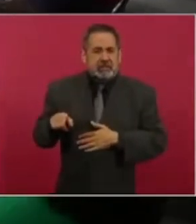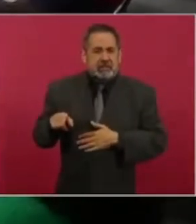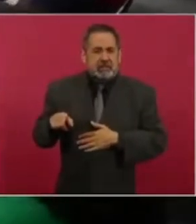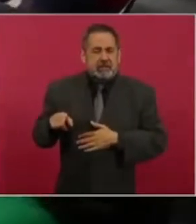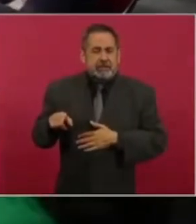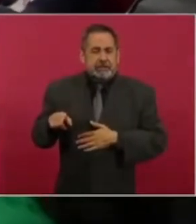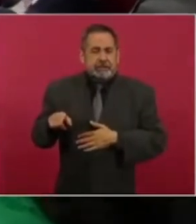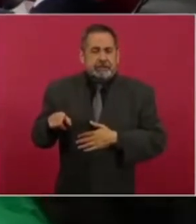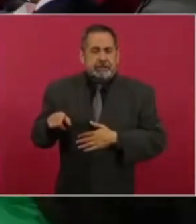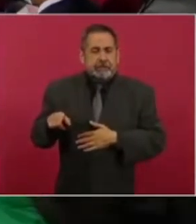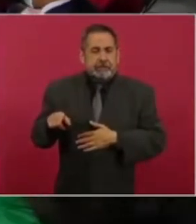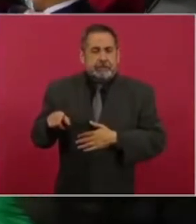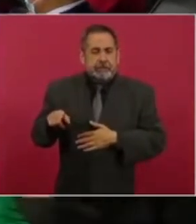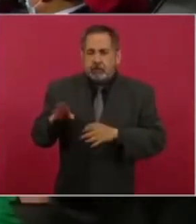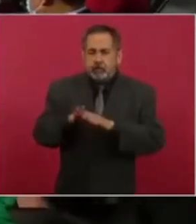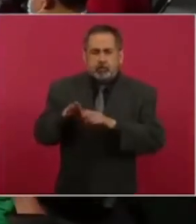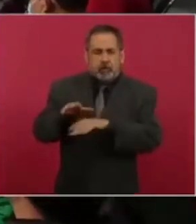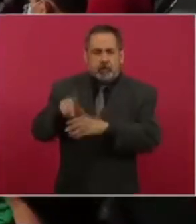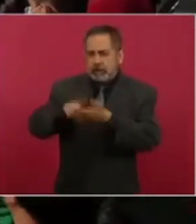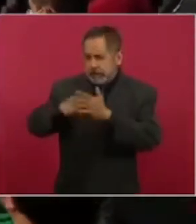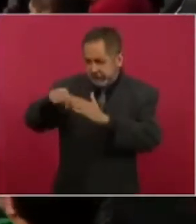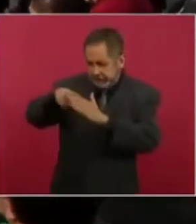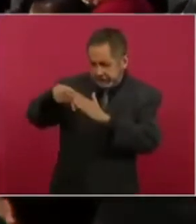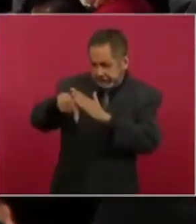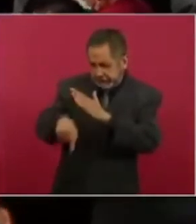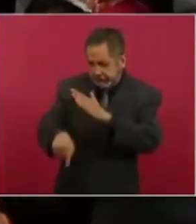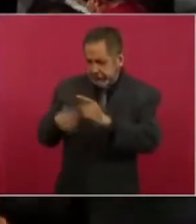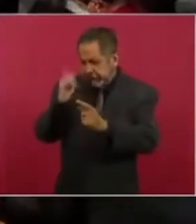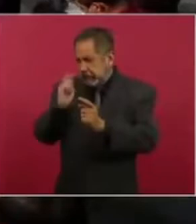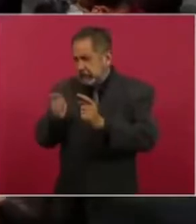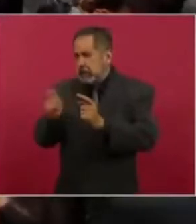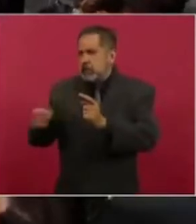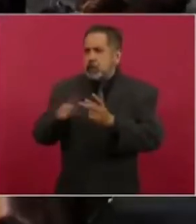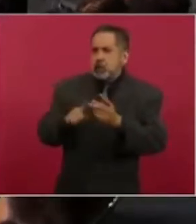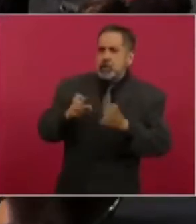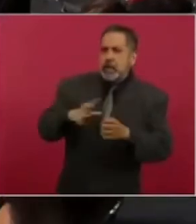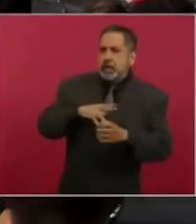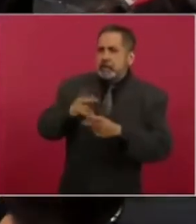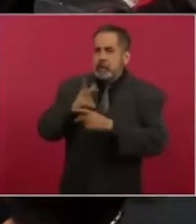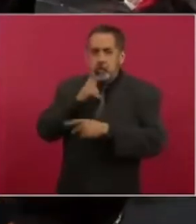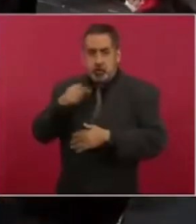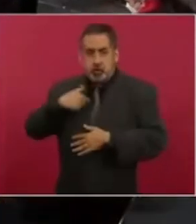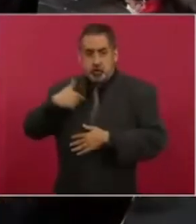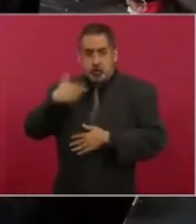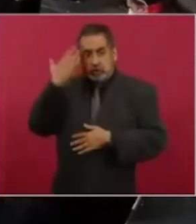todo lo relacionado con las exploraciones, sabían dónde estaba el petróleo.